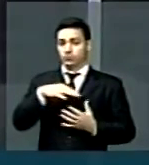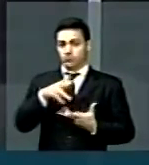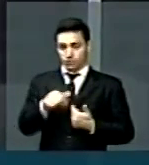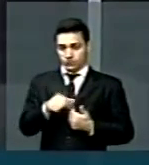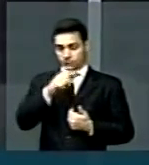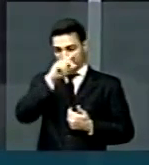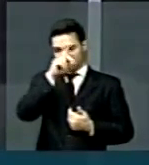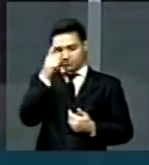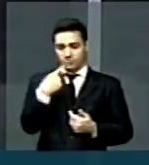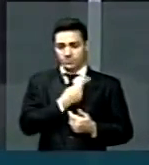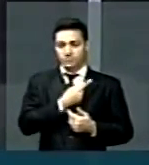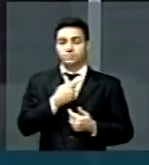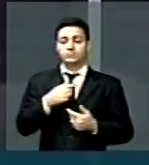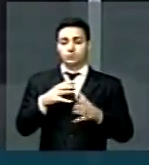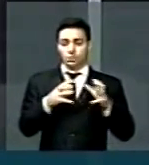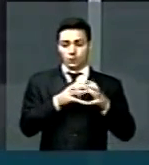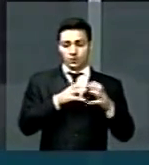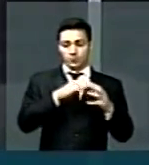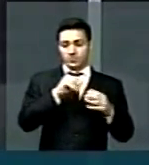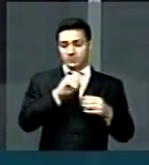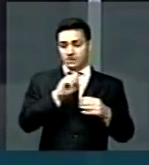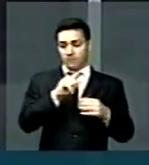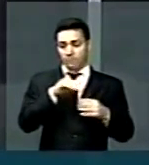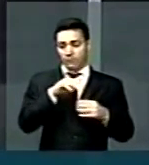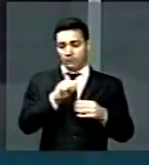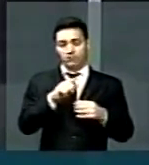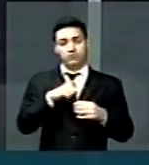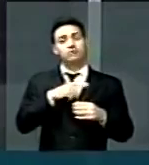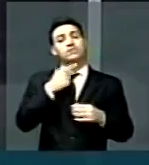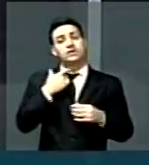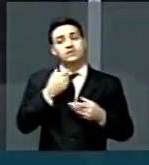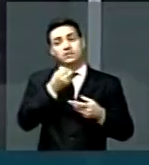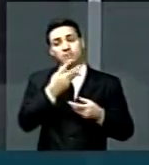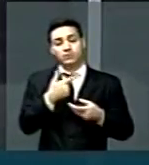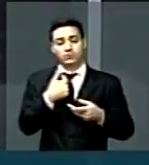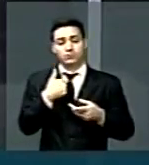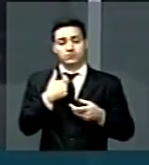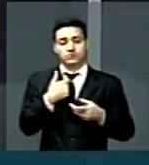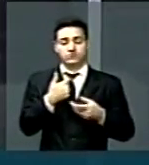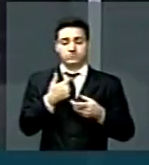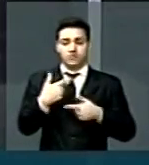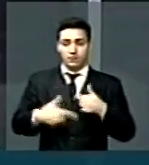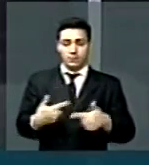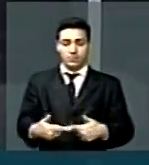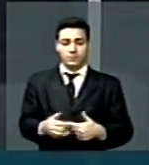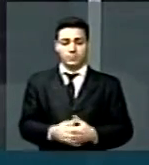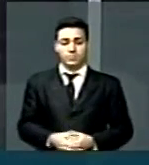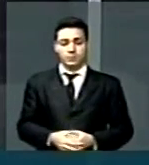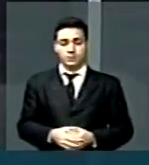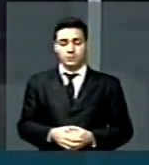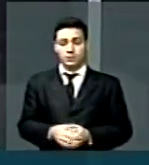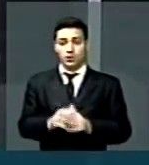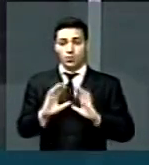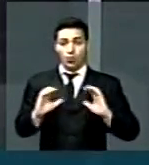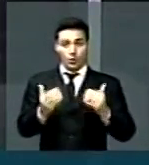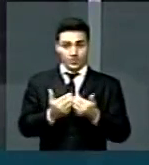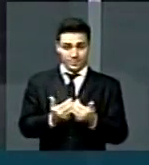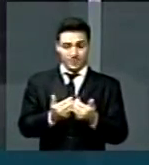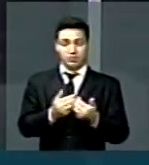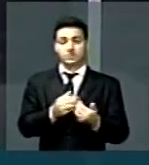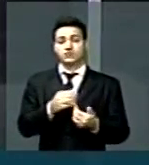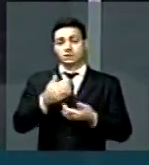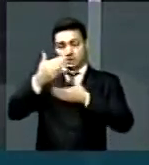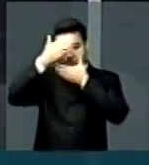desejamos como comunidad islámica desde esta tribuna. La comunidad islámica en el